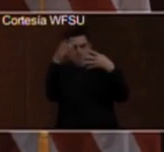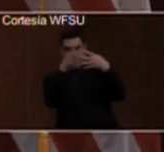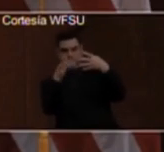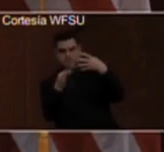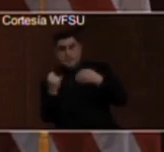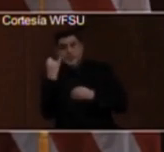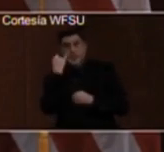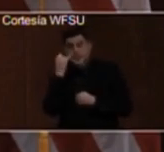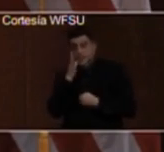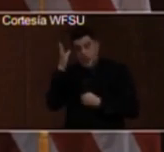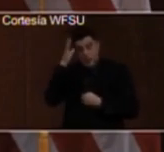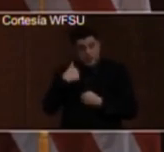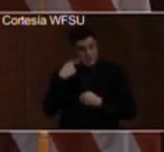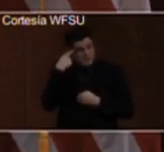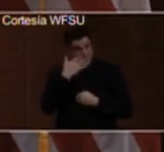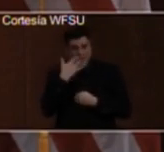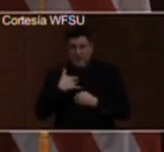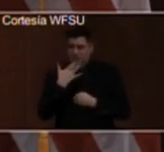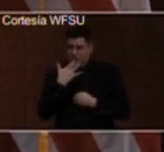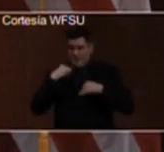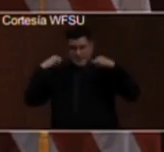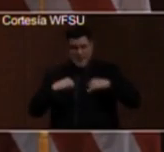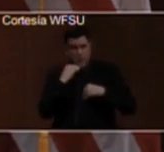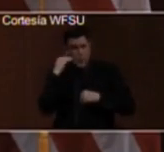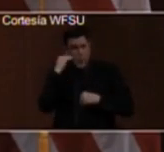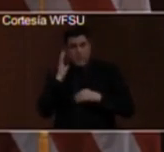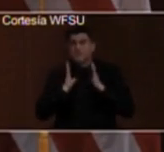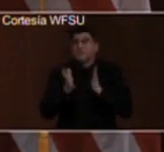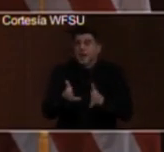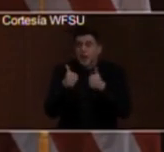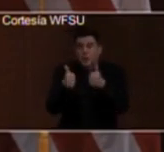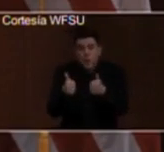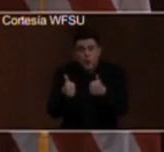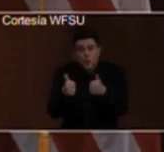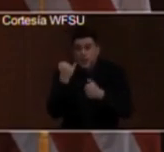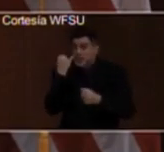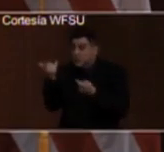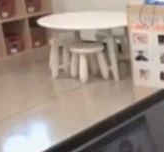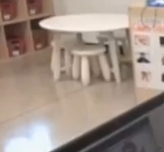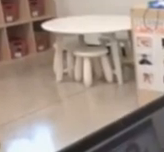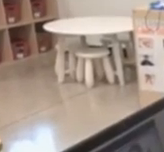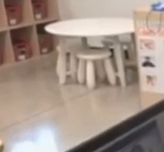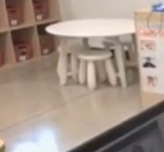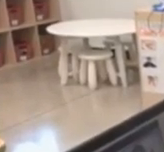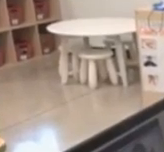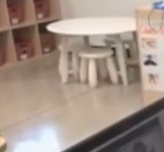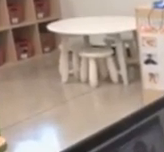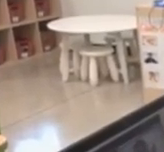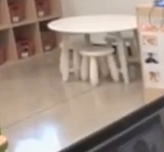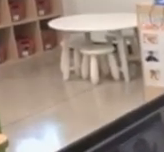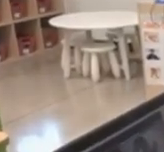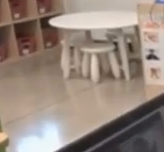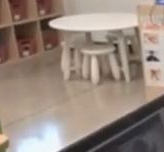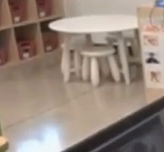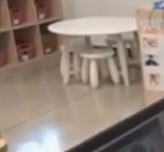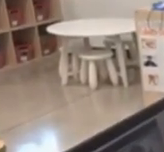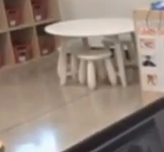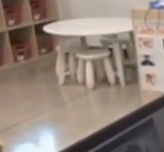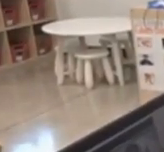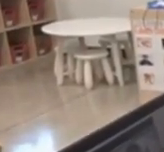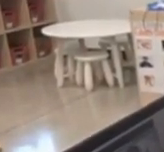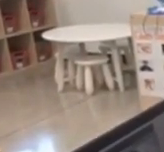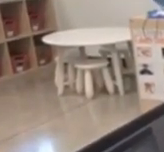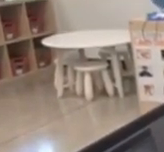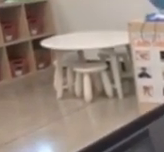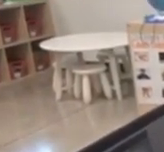que puedas decir que el aprendizaje a distancia es lo mismo. Las clases en el sur de Florida donde se concentra la mayor infección se